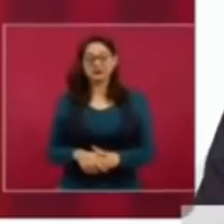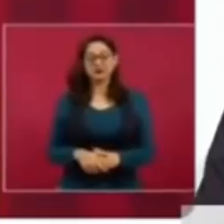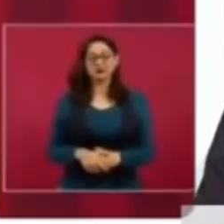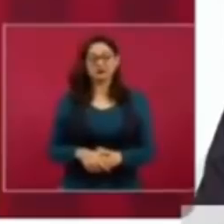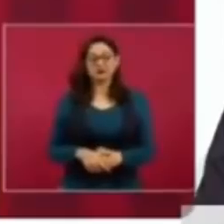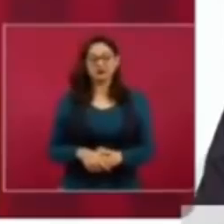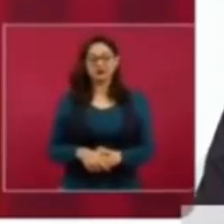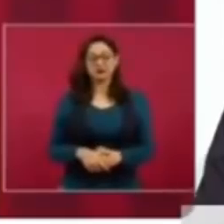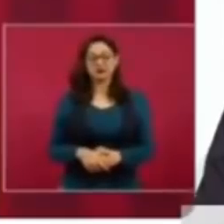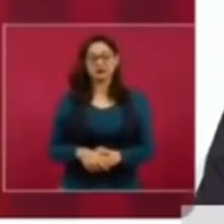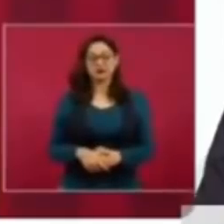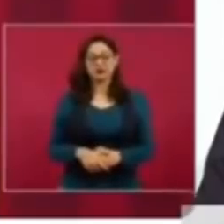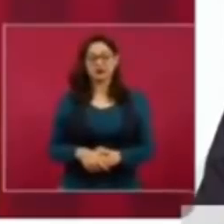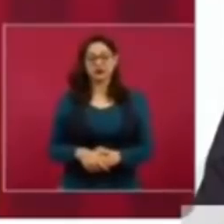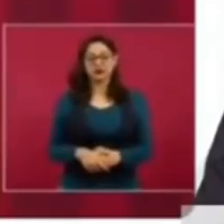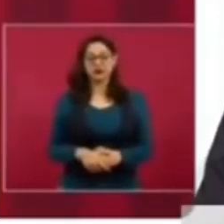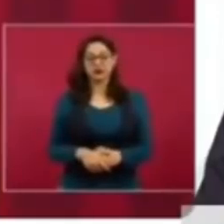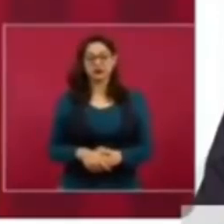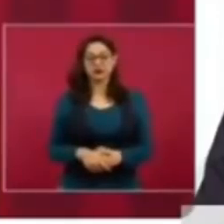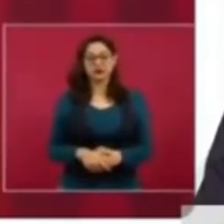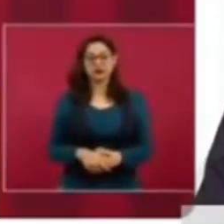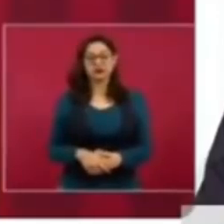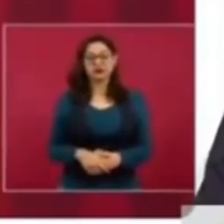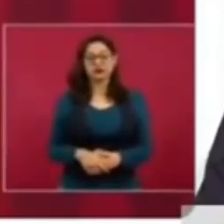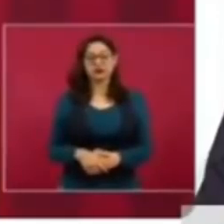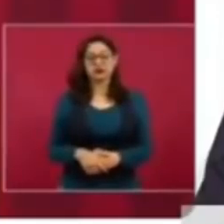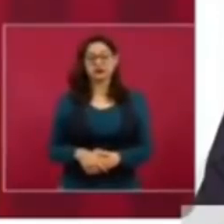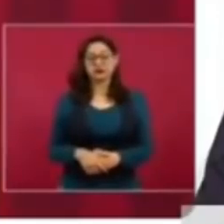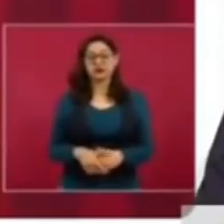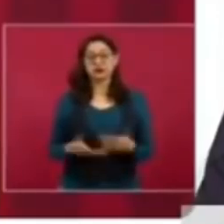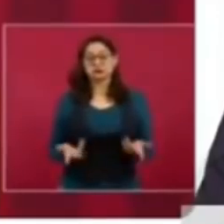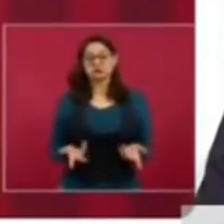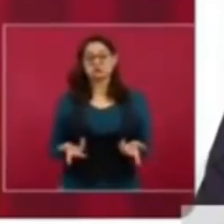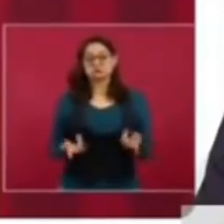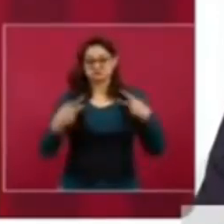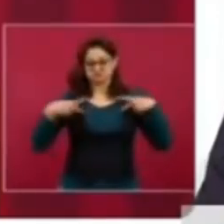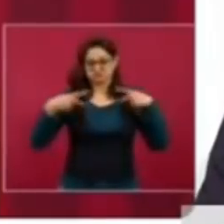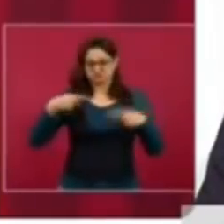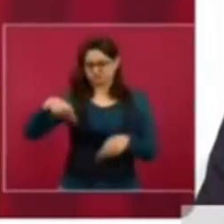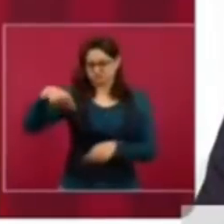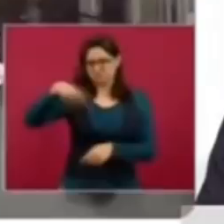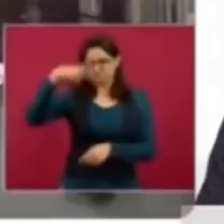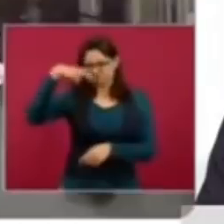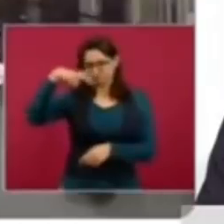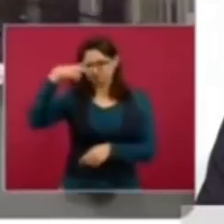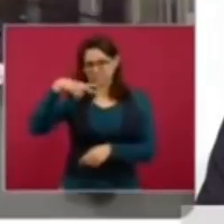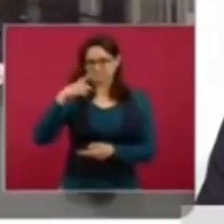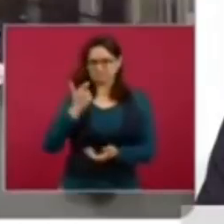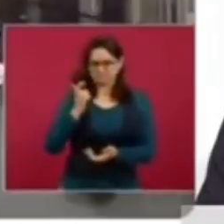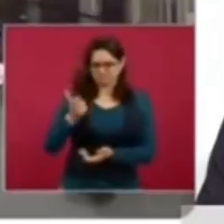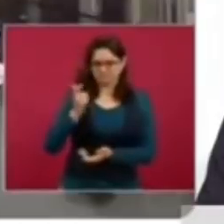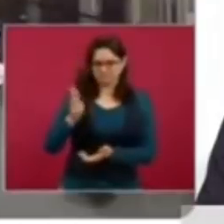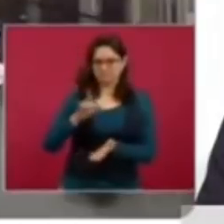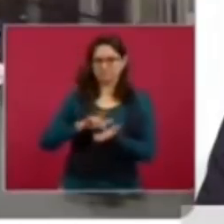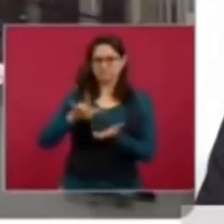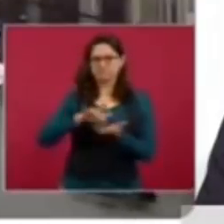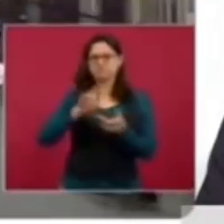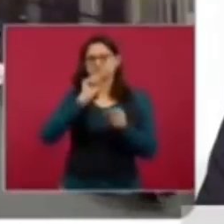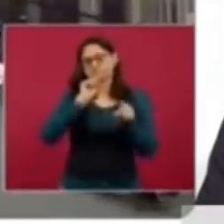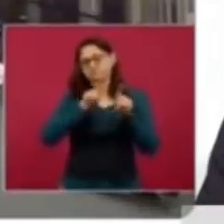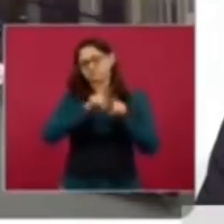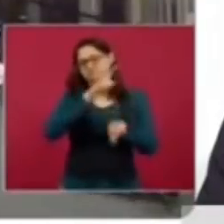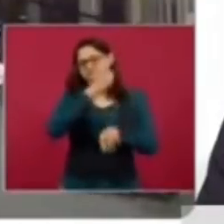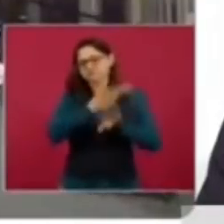d personajes de mexico y también dinero del